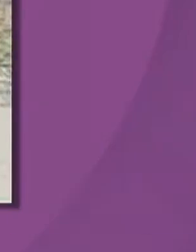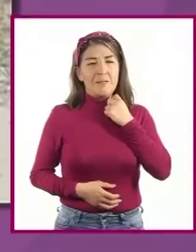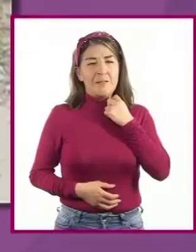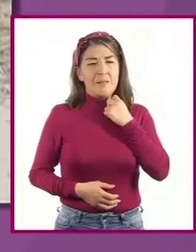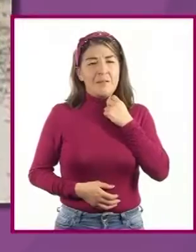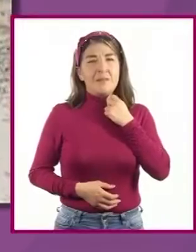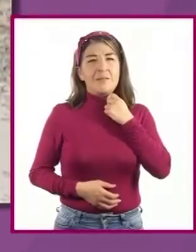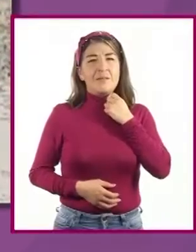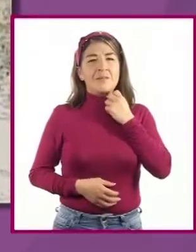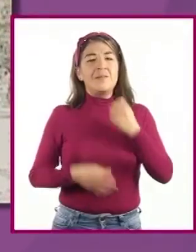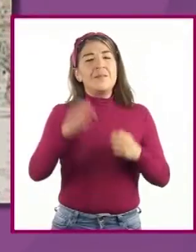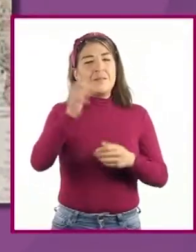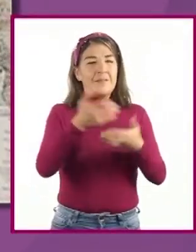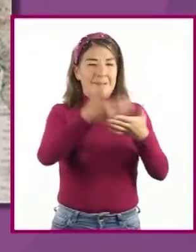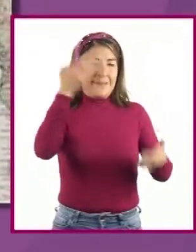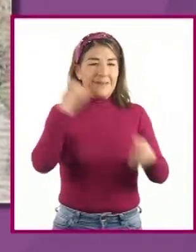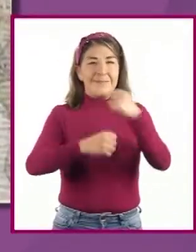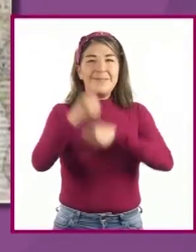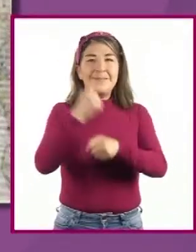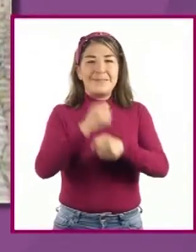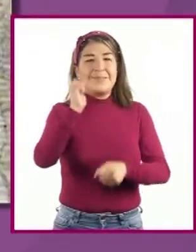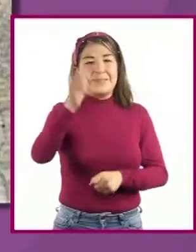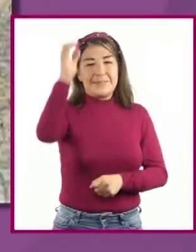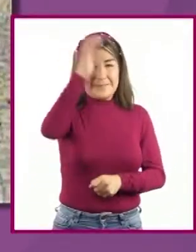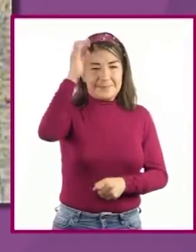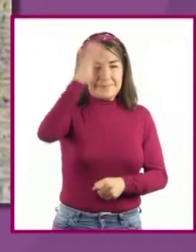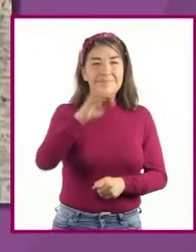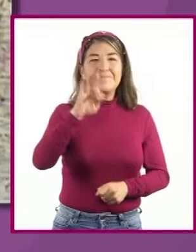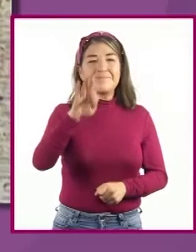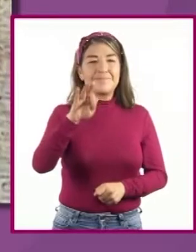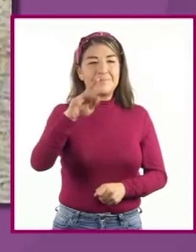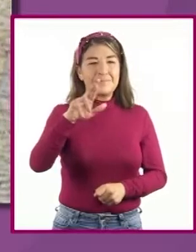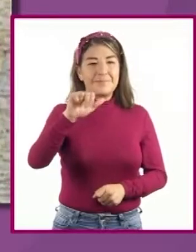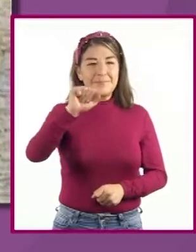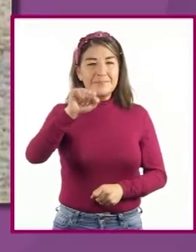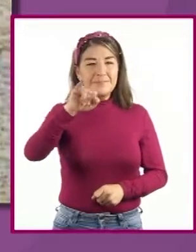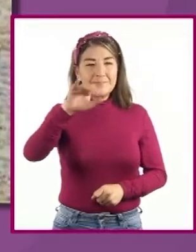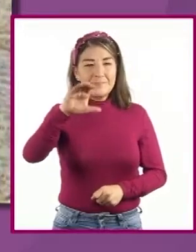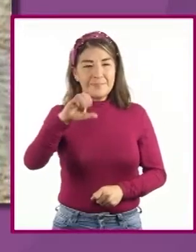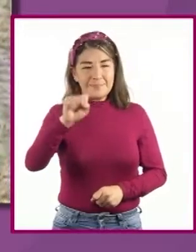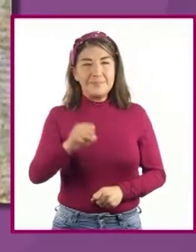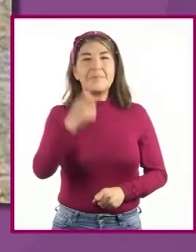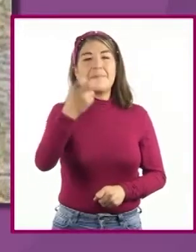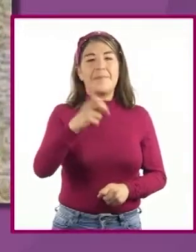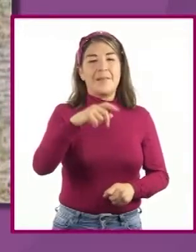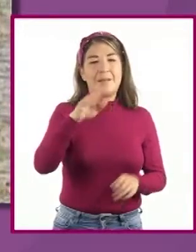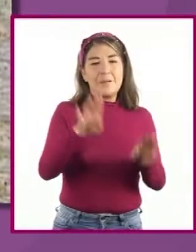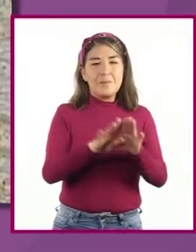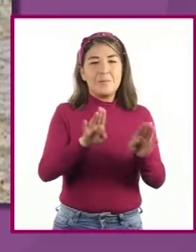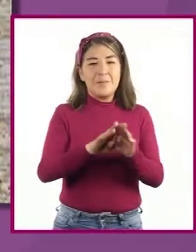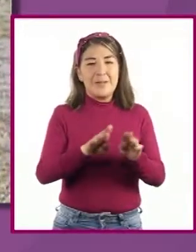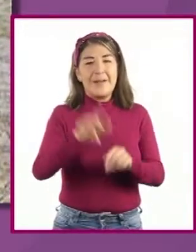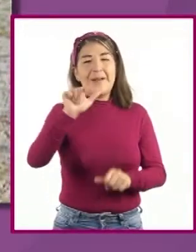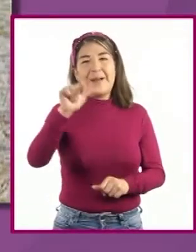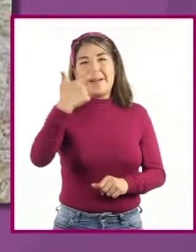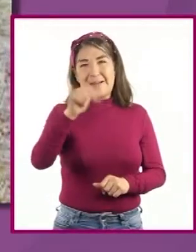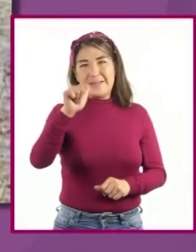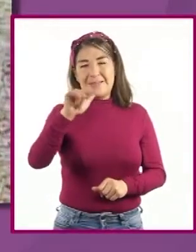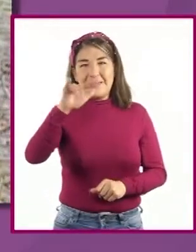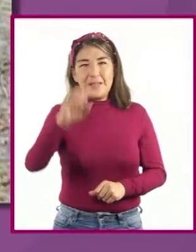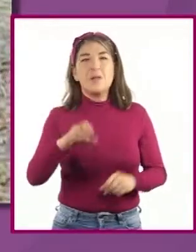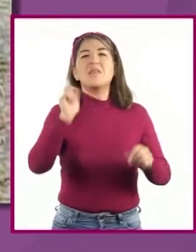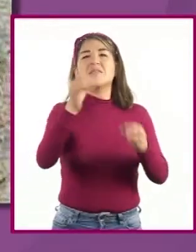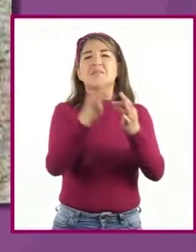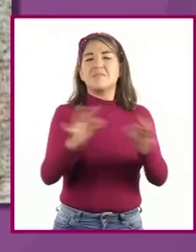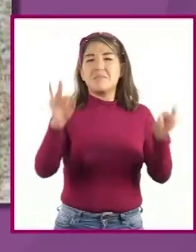Desde hace cientos de años, científicos como Francis Bacon, Galileo y Leonardo da Vinci consideraban la importancia de la